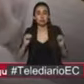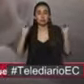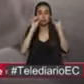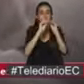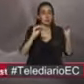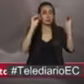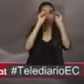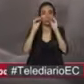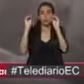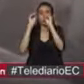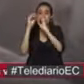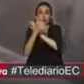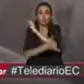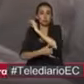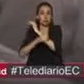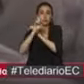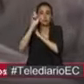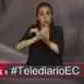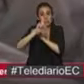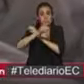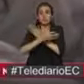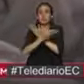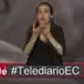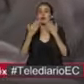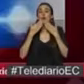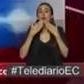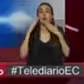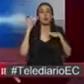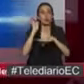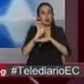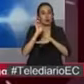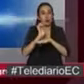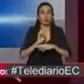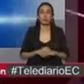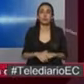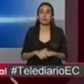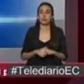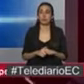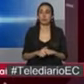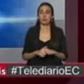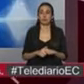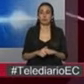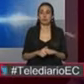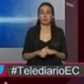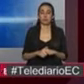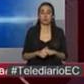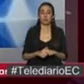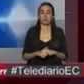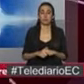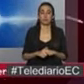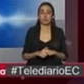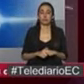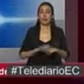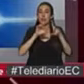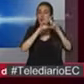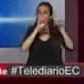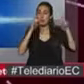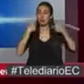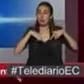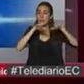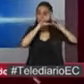países que más lo necesitan, entre ellos Ecuador. 15 plantas de producción en